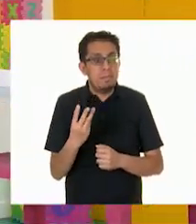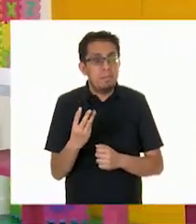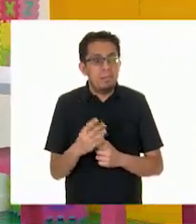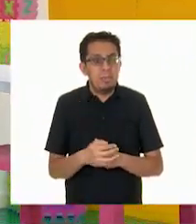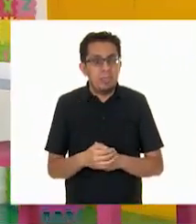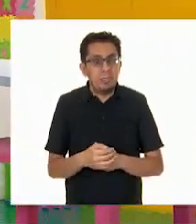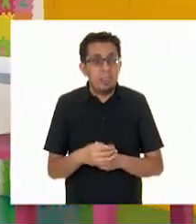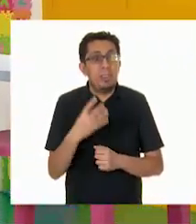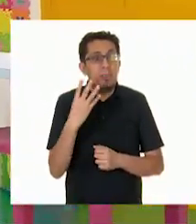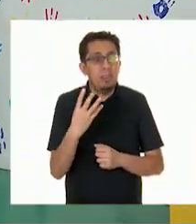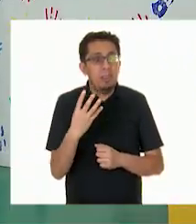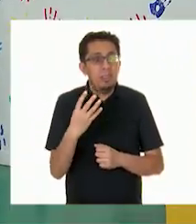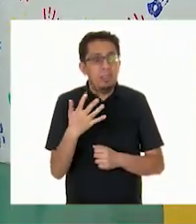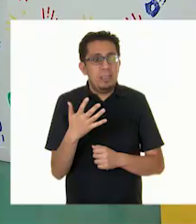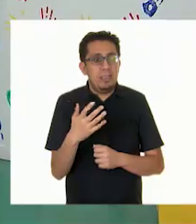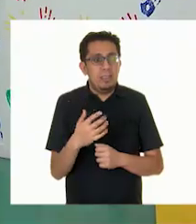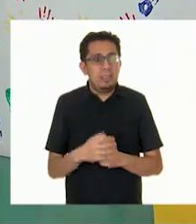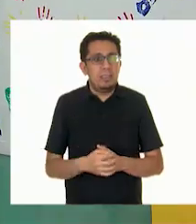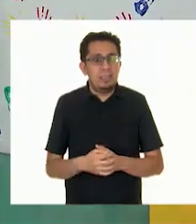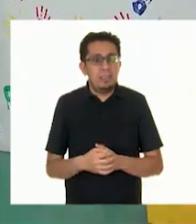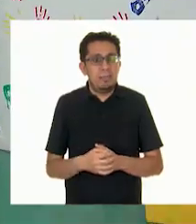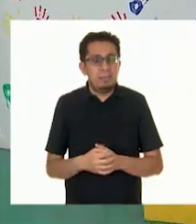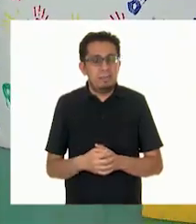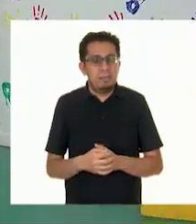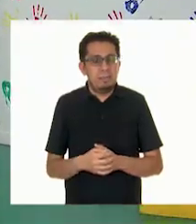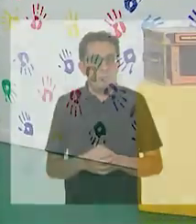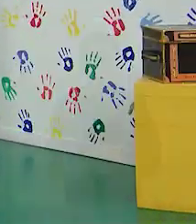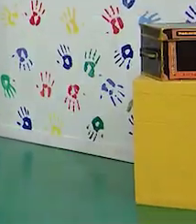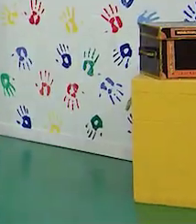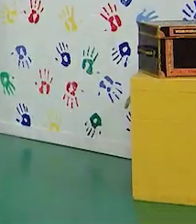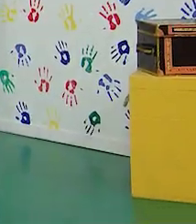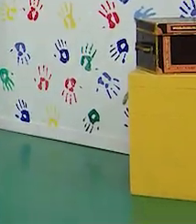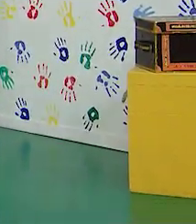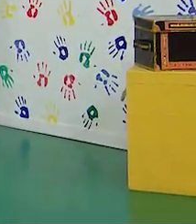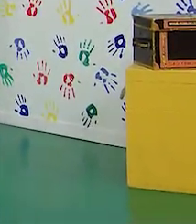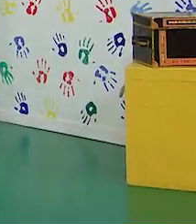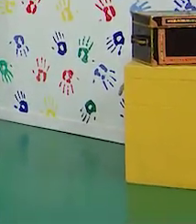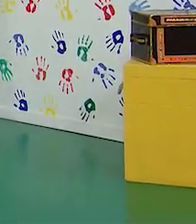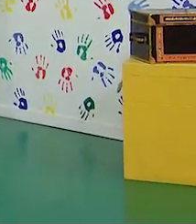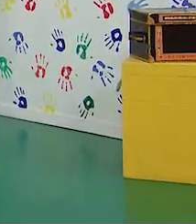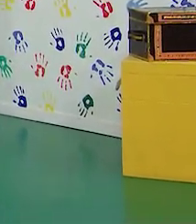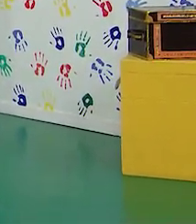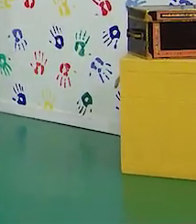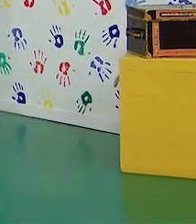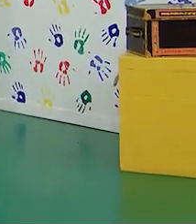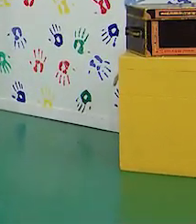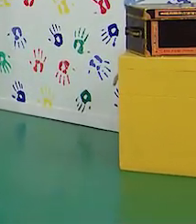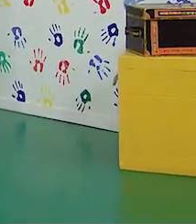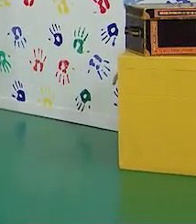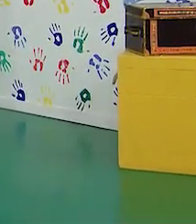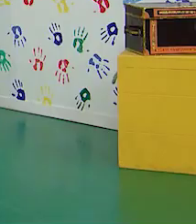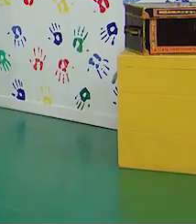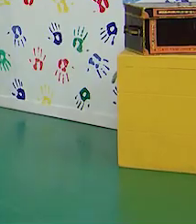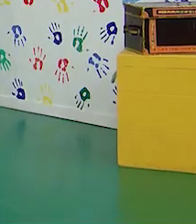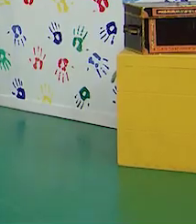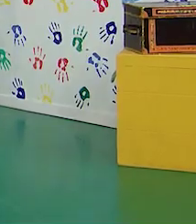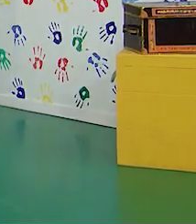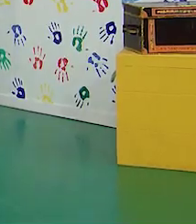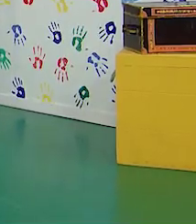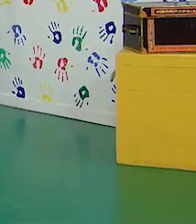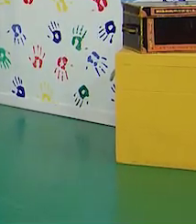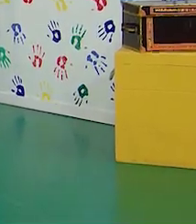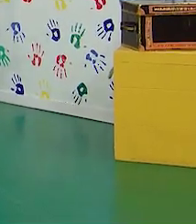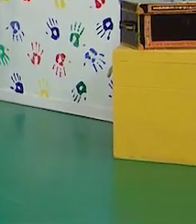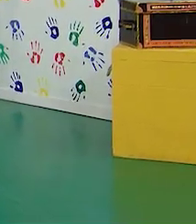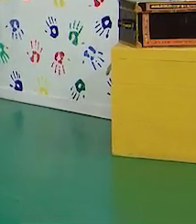3, 4, 5, 6, 7, 8, 9, 10,